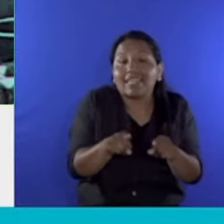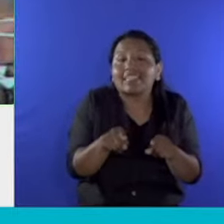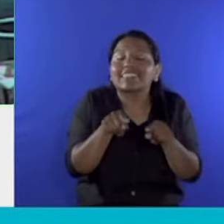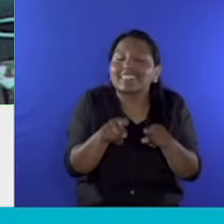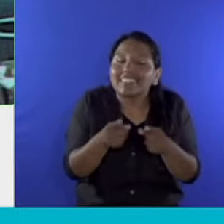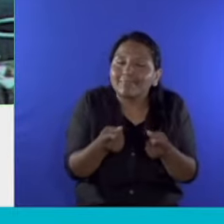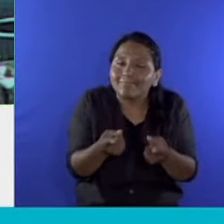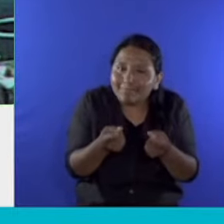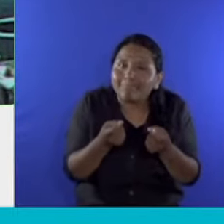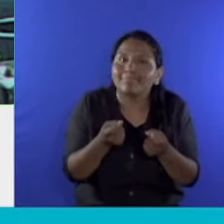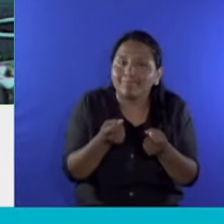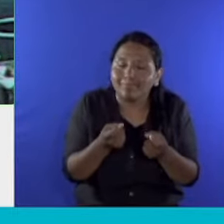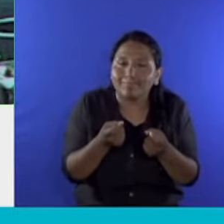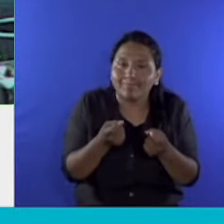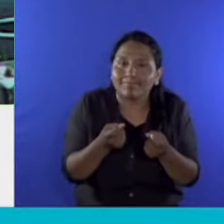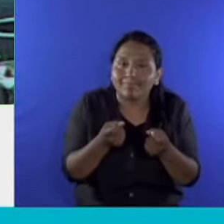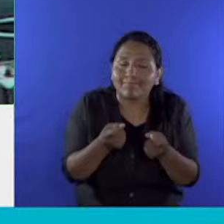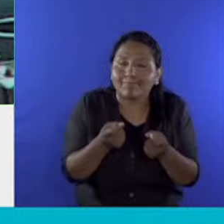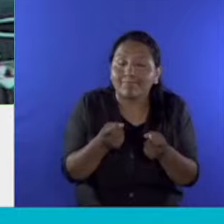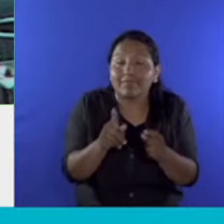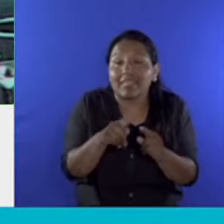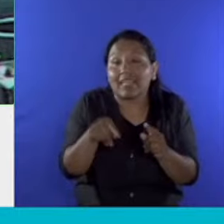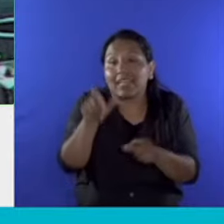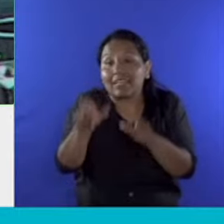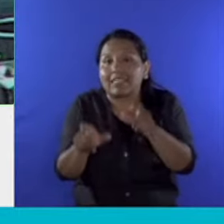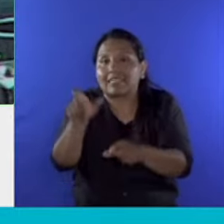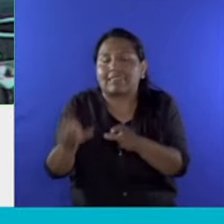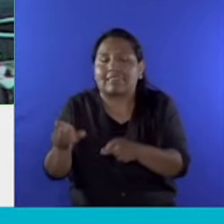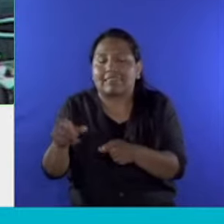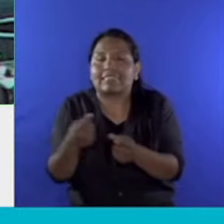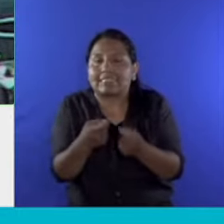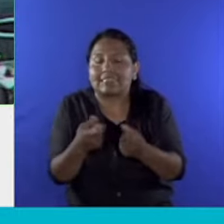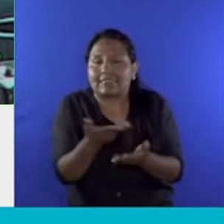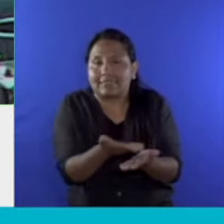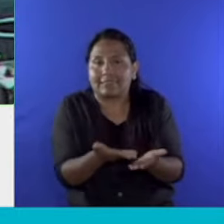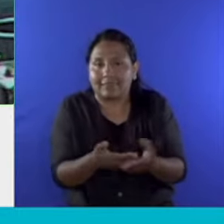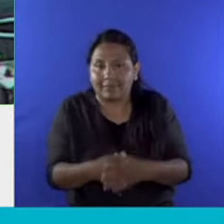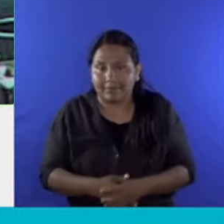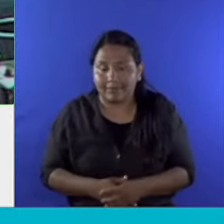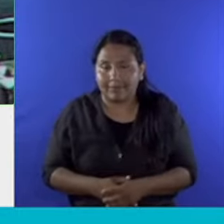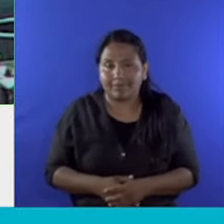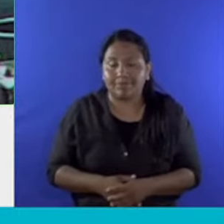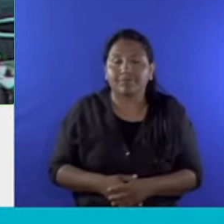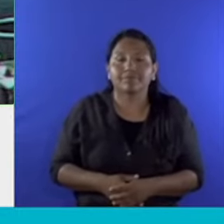necesidad de parte de los argentinos y argentinas.